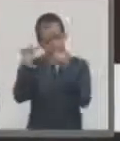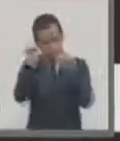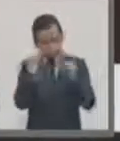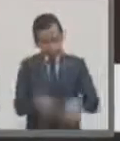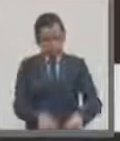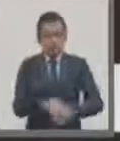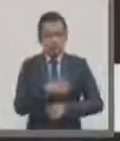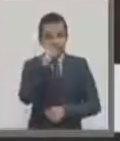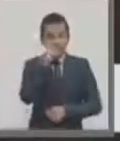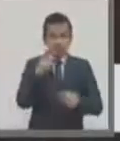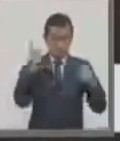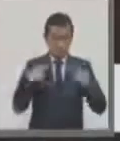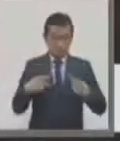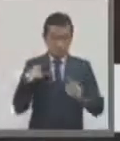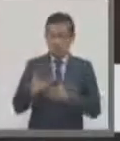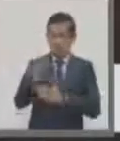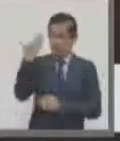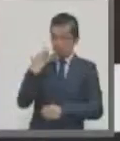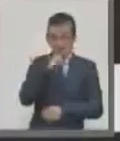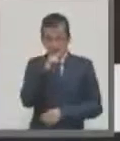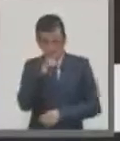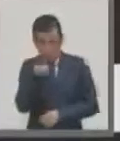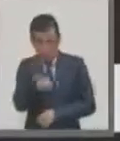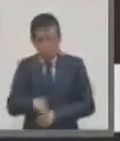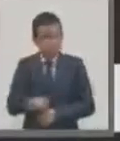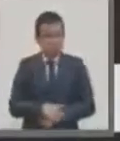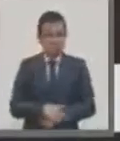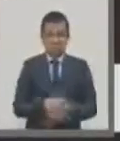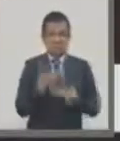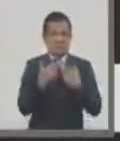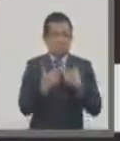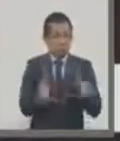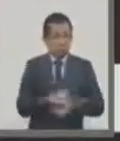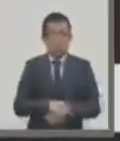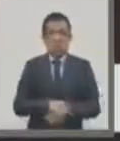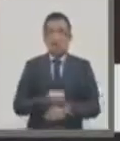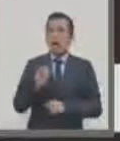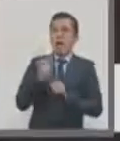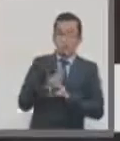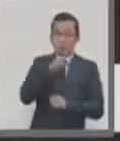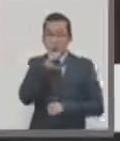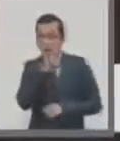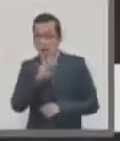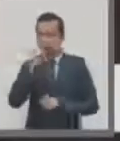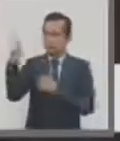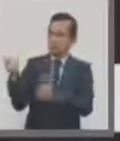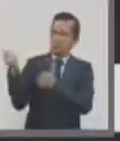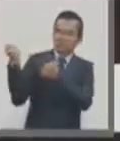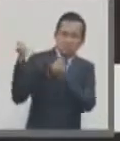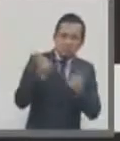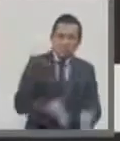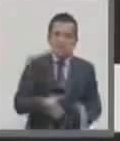Nadie se preocupó por ellos, nadie preguntó si podrían sobrevivir el largo trayecto dentro de las